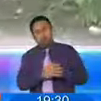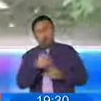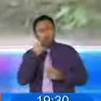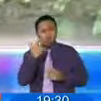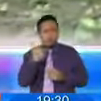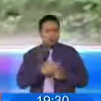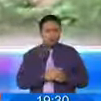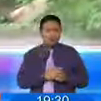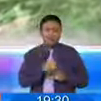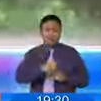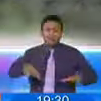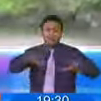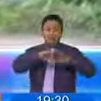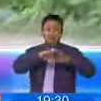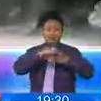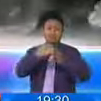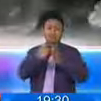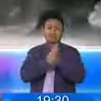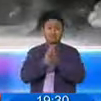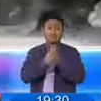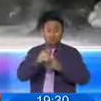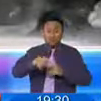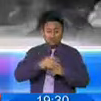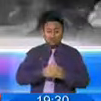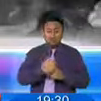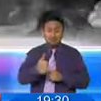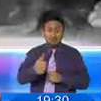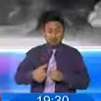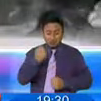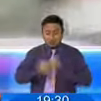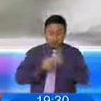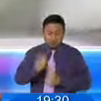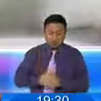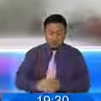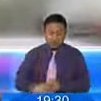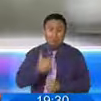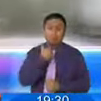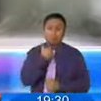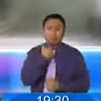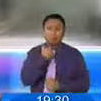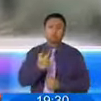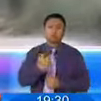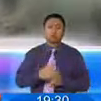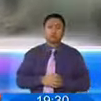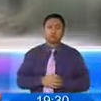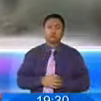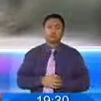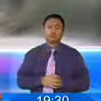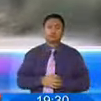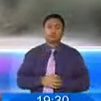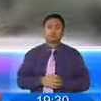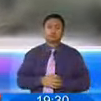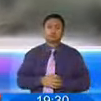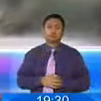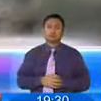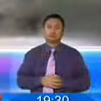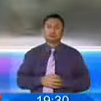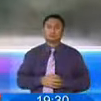huyó hacia una huerta de cacao, donde con la misma arma se disparó en el cuello.